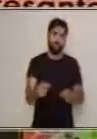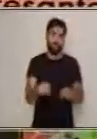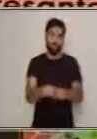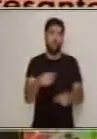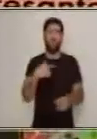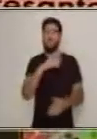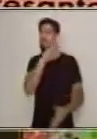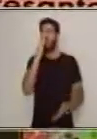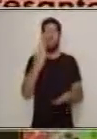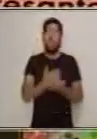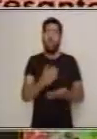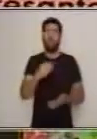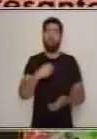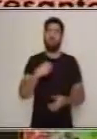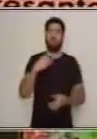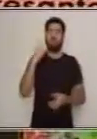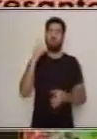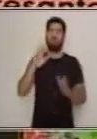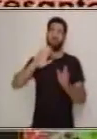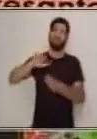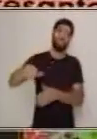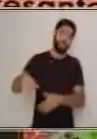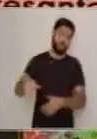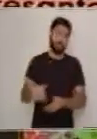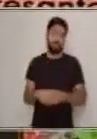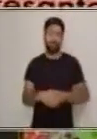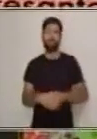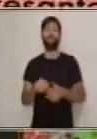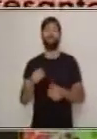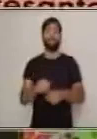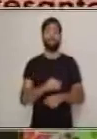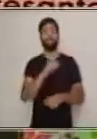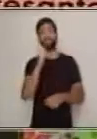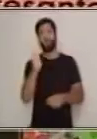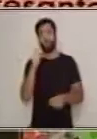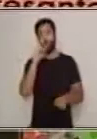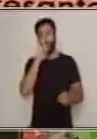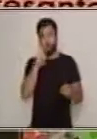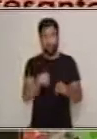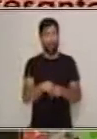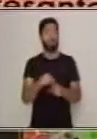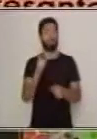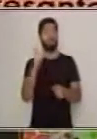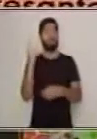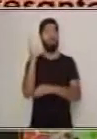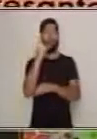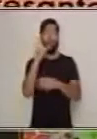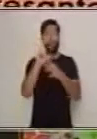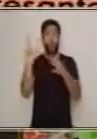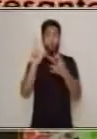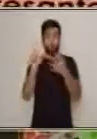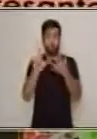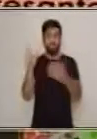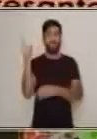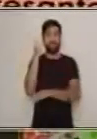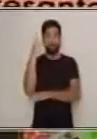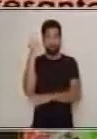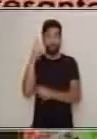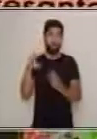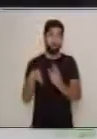lo interesante también hay otros aspectos importantes, como por ejemplo, la voz.